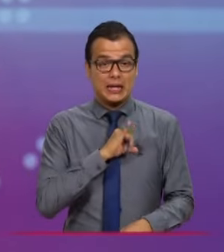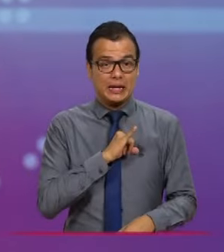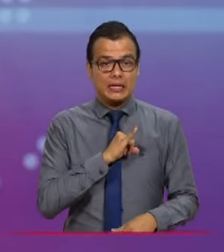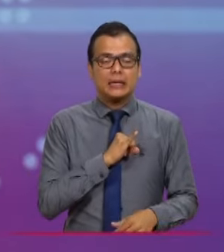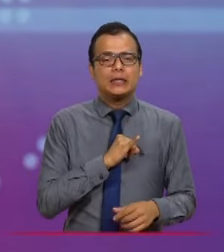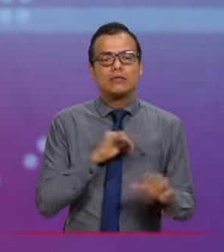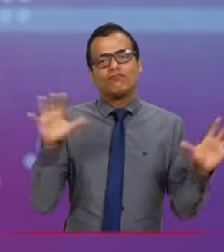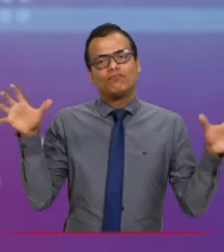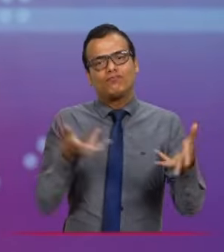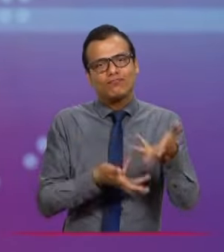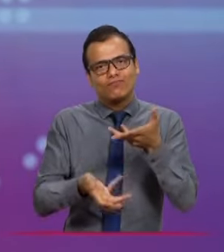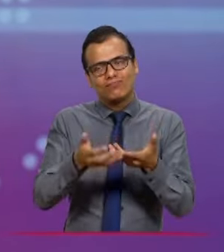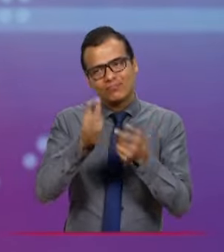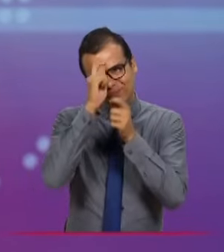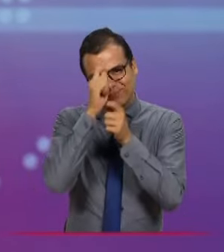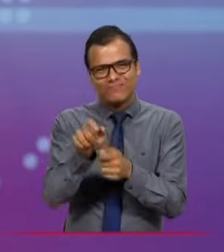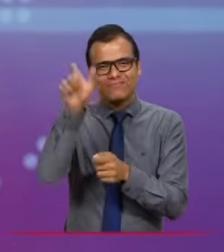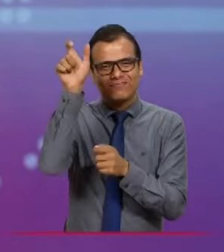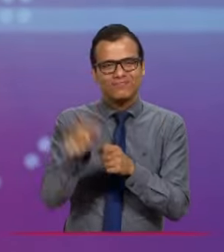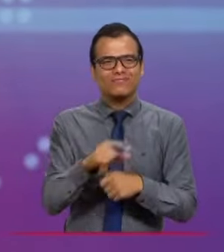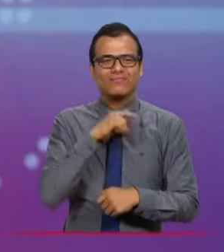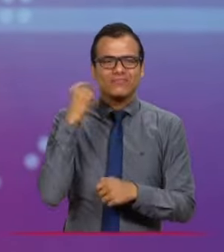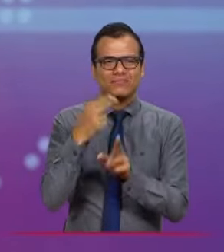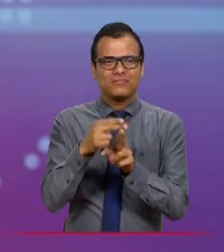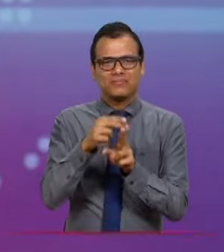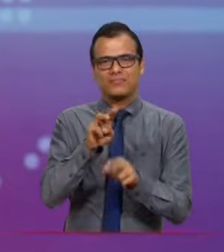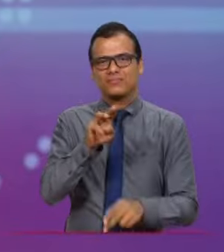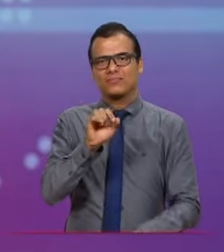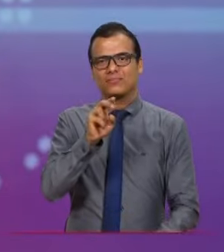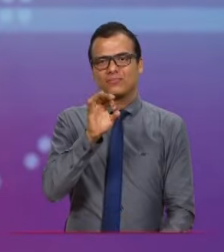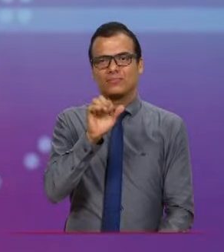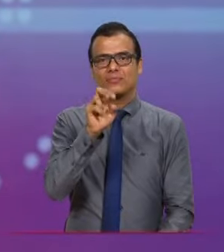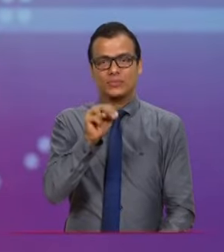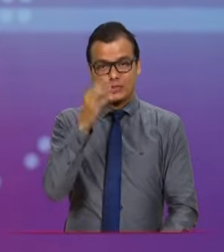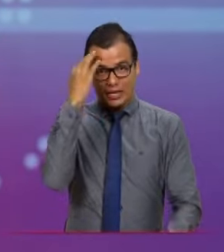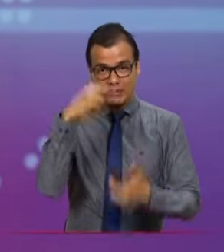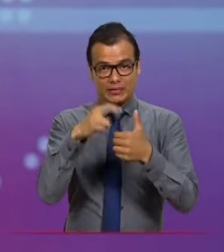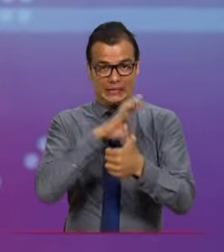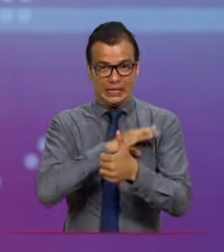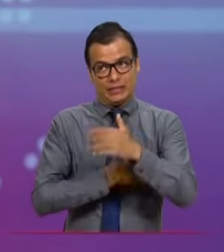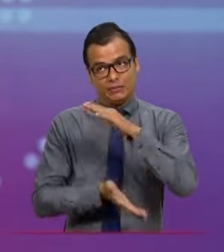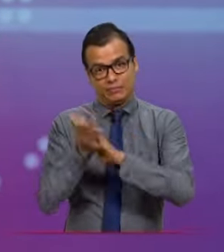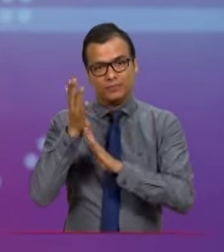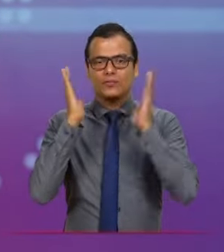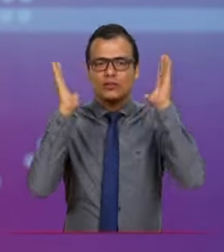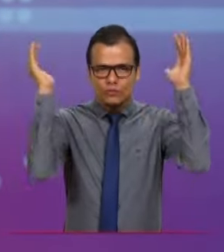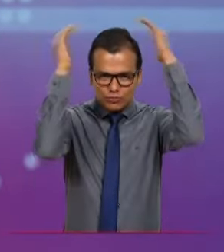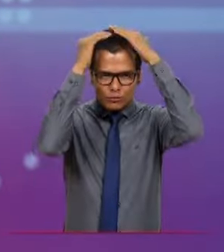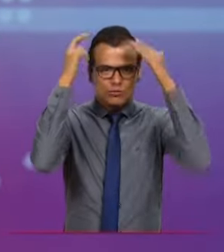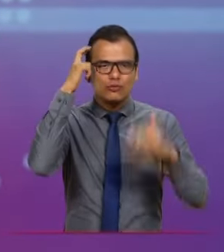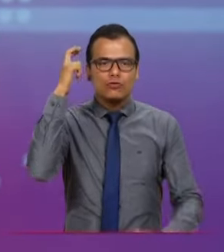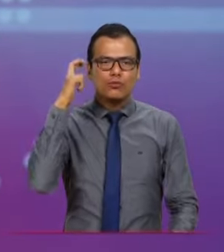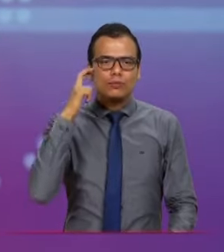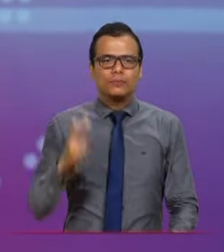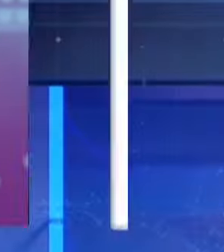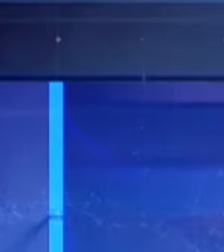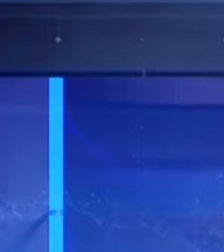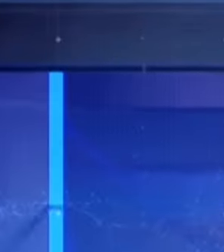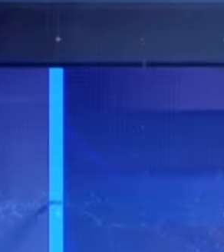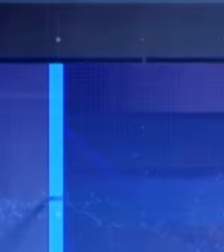homenaje para despedir al padre Winston Mosquera y darle la bienvenida a su nueva labor como obispo por el departamento del Chocó.